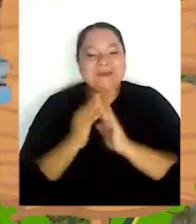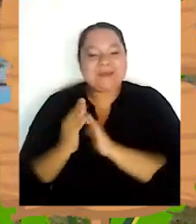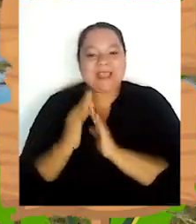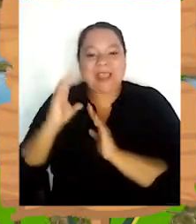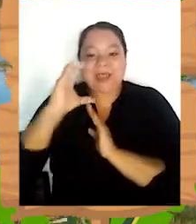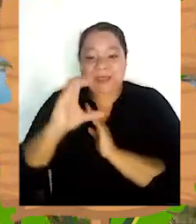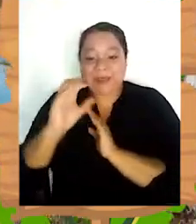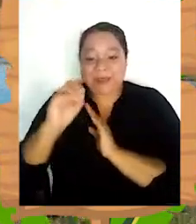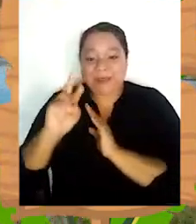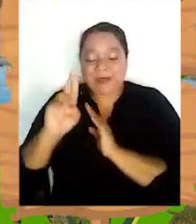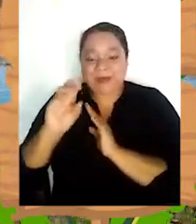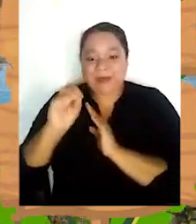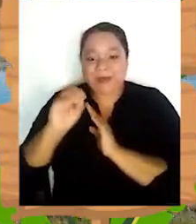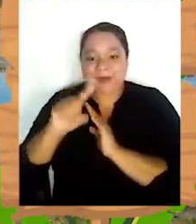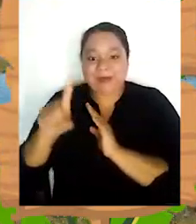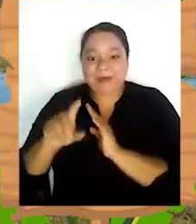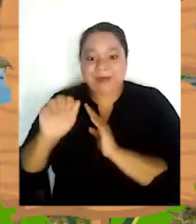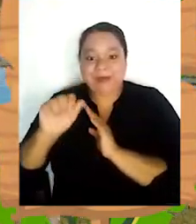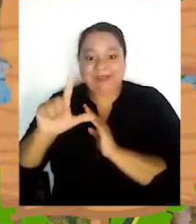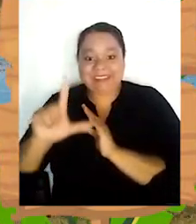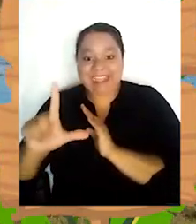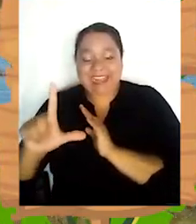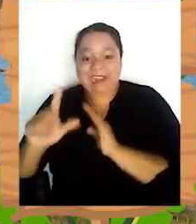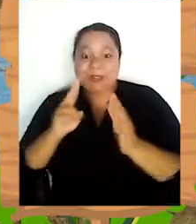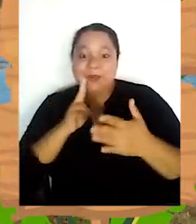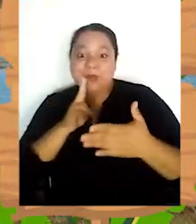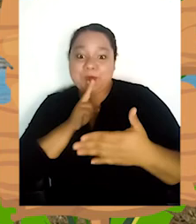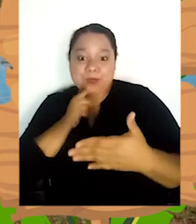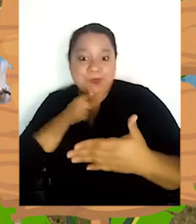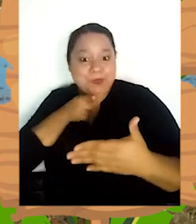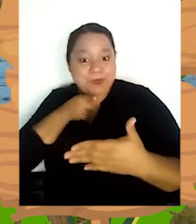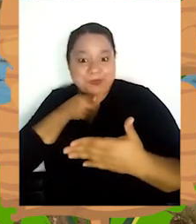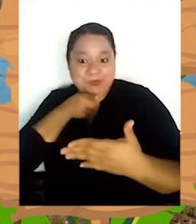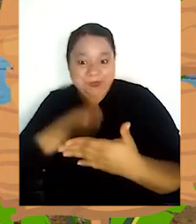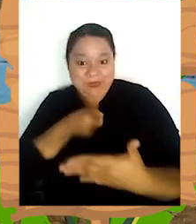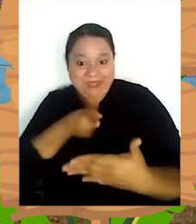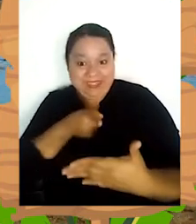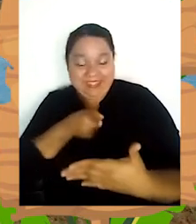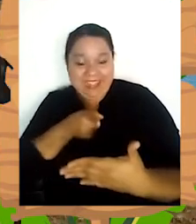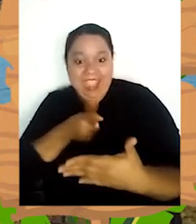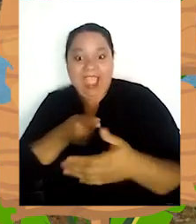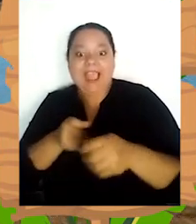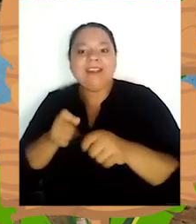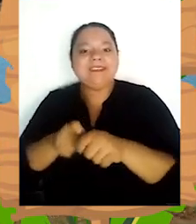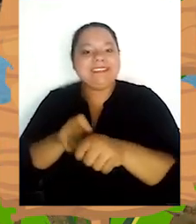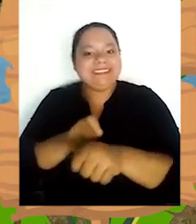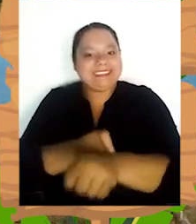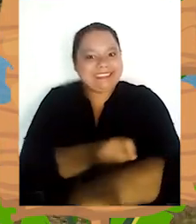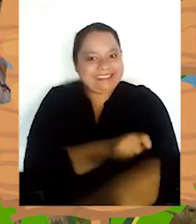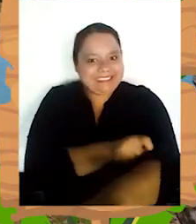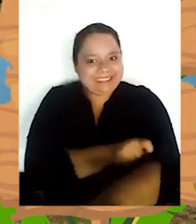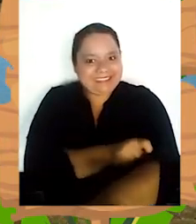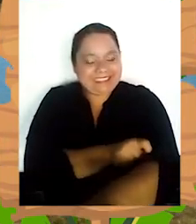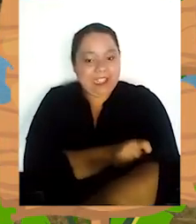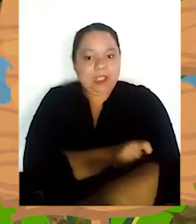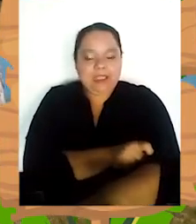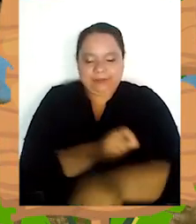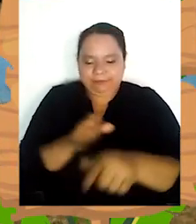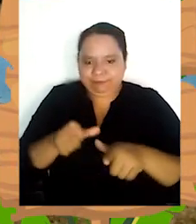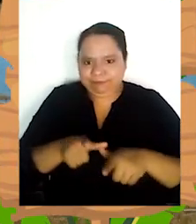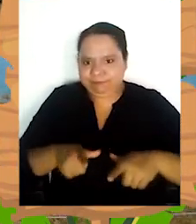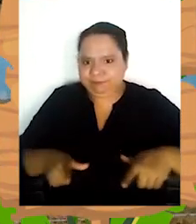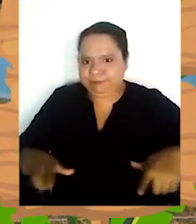Corozal está ubicada en la costa caribe de Honduras, en la ciudad de La Ceiba. Tiene